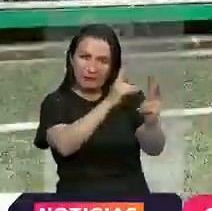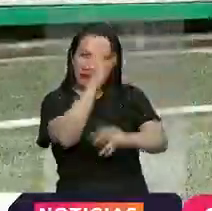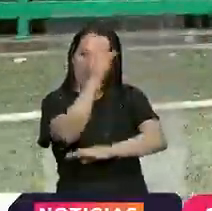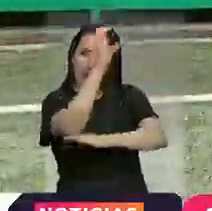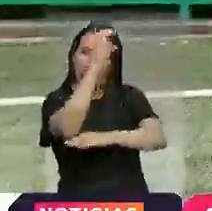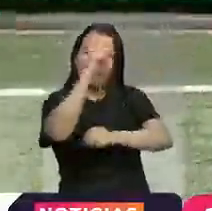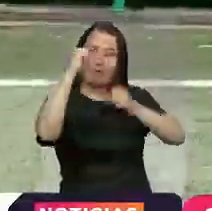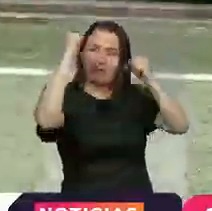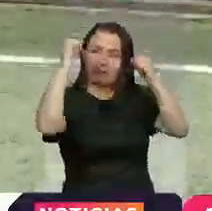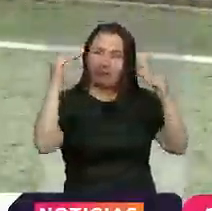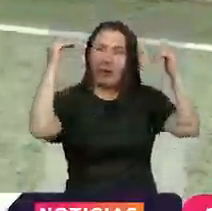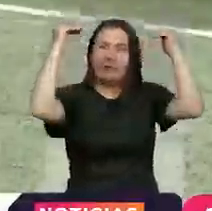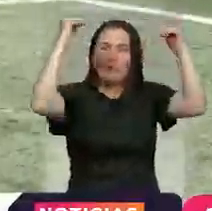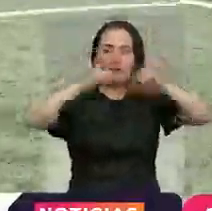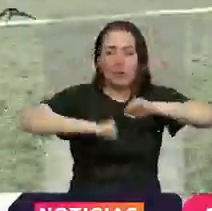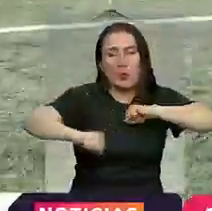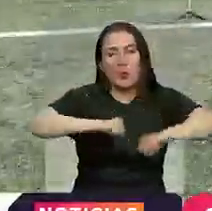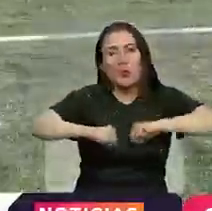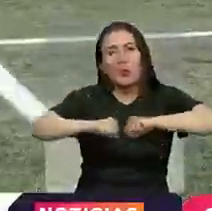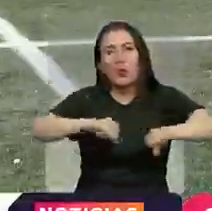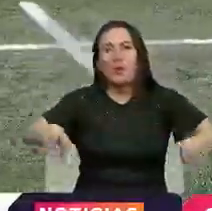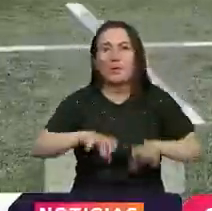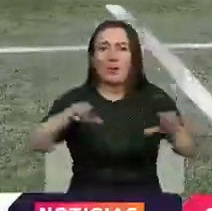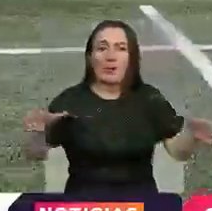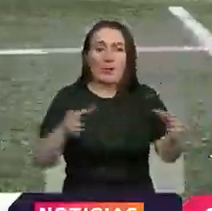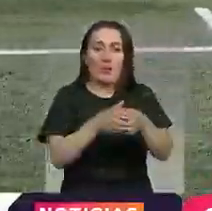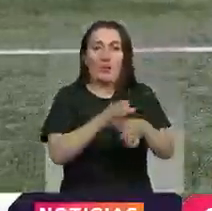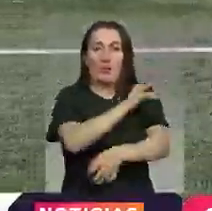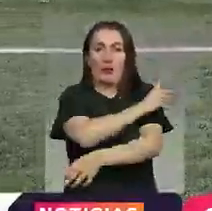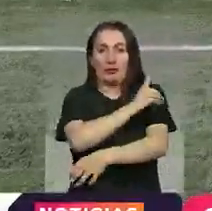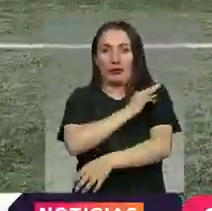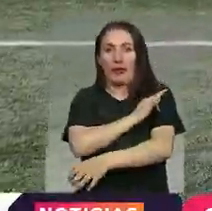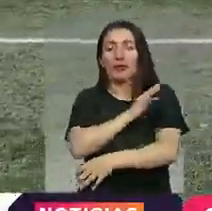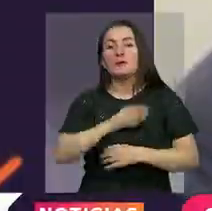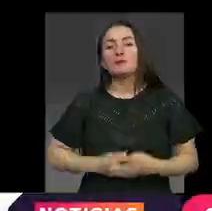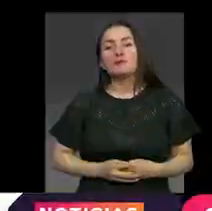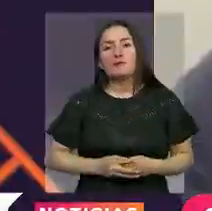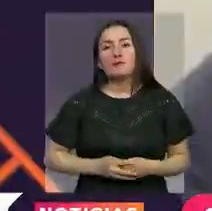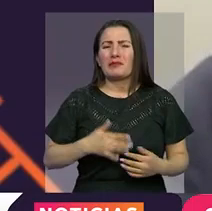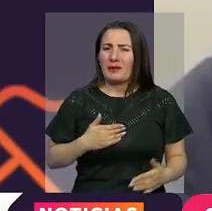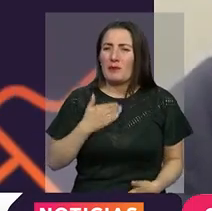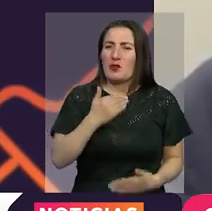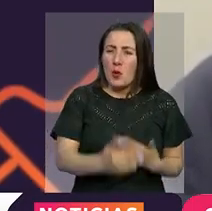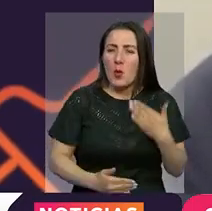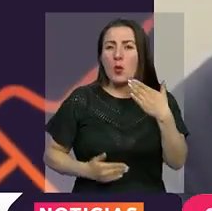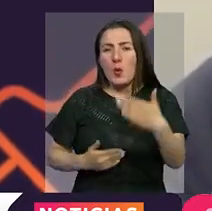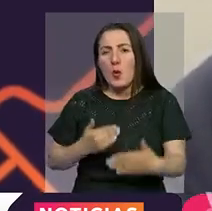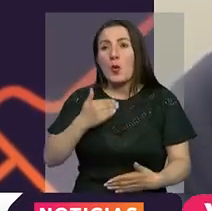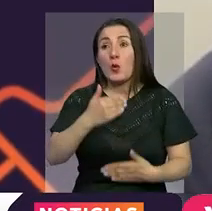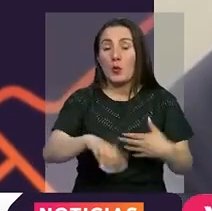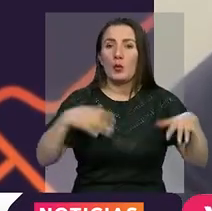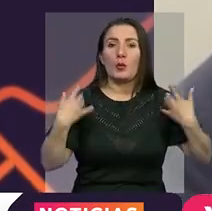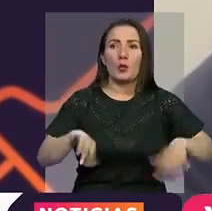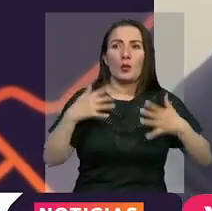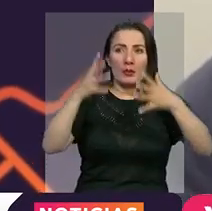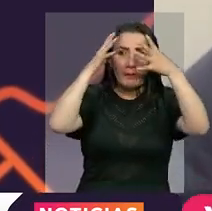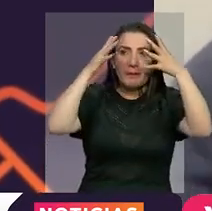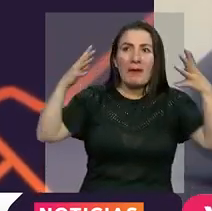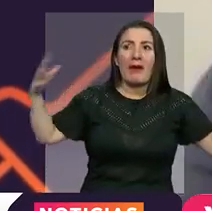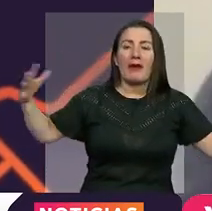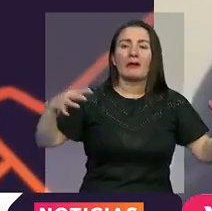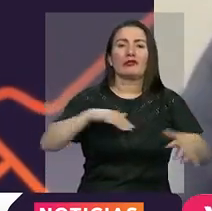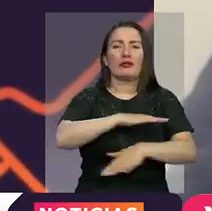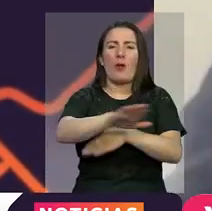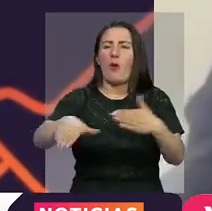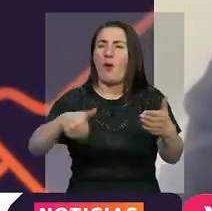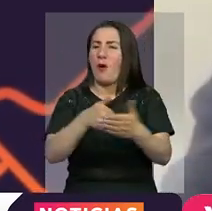trabajo sólido basado en la constancia de sus jugadoras y cuerpo técnico. La verdad, ha sido un proceso gigante desde todo lo